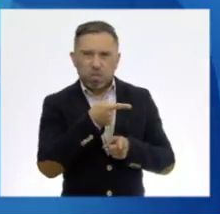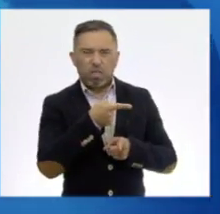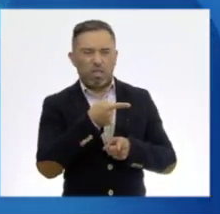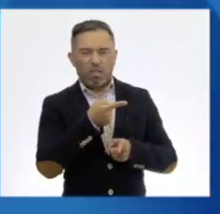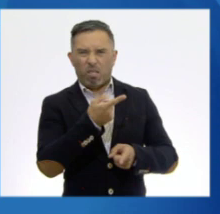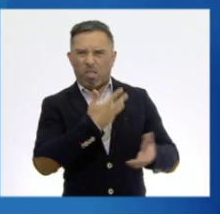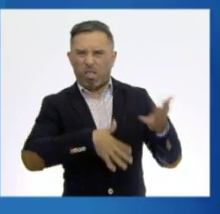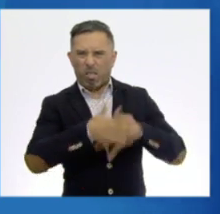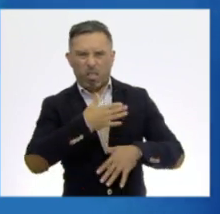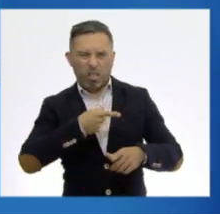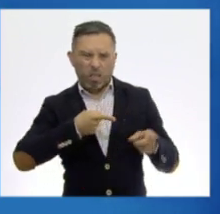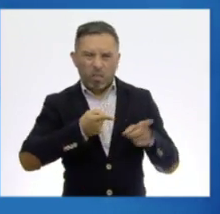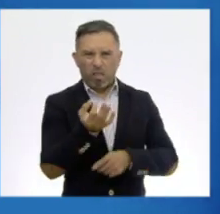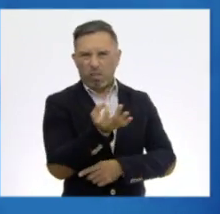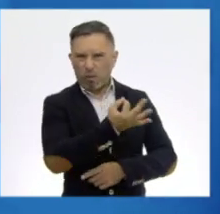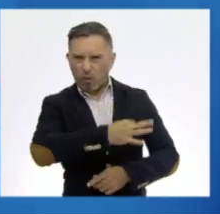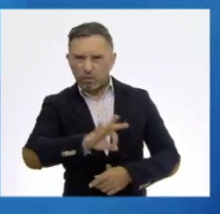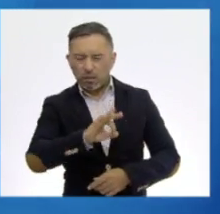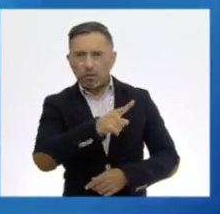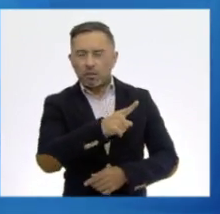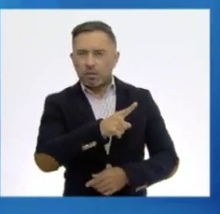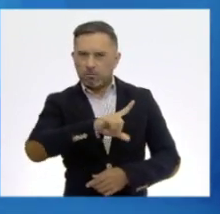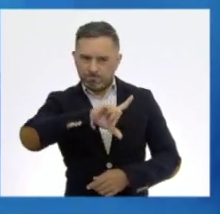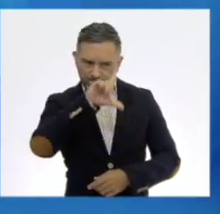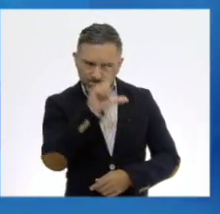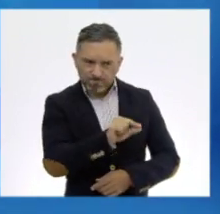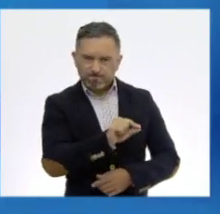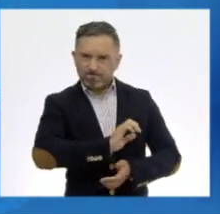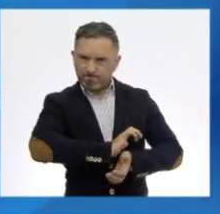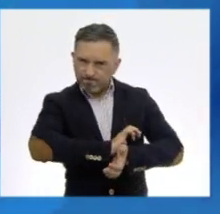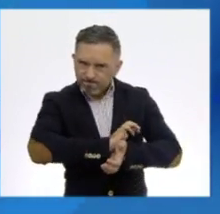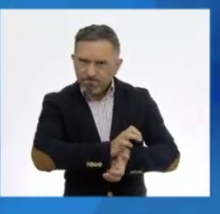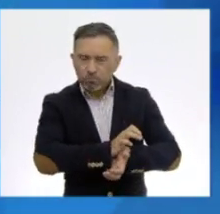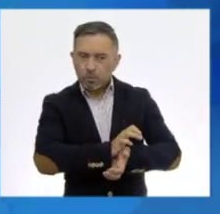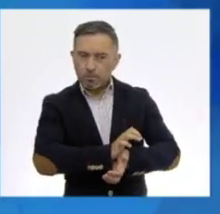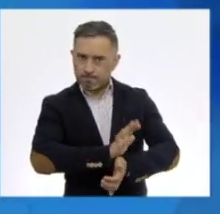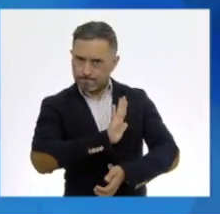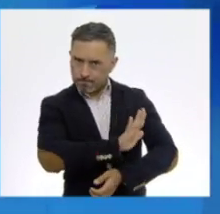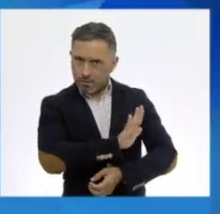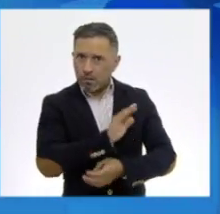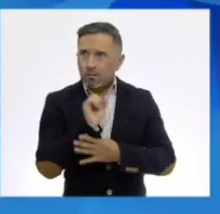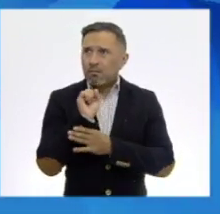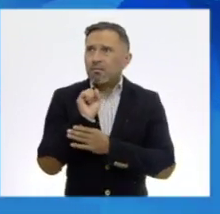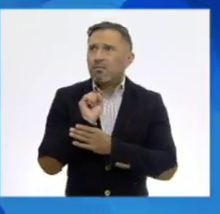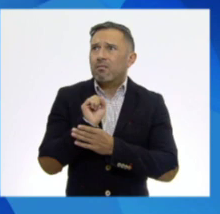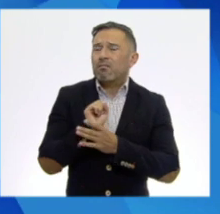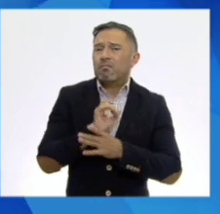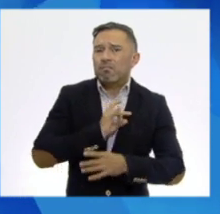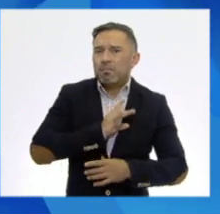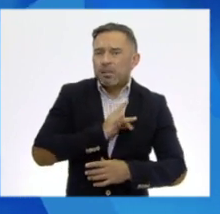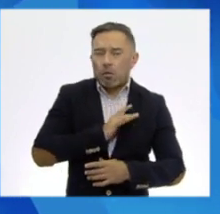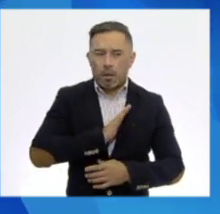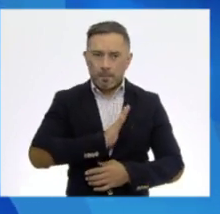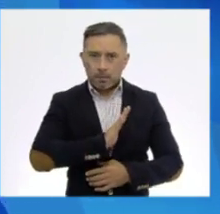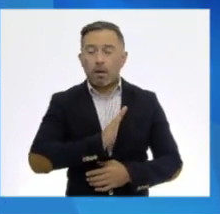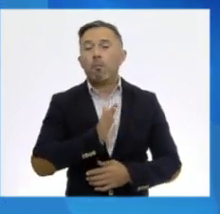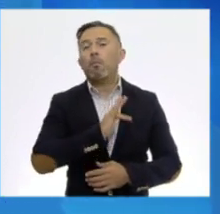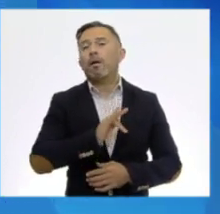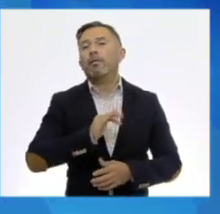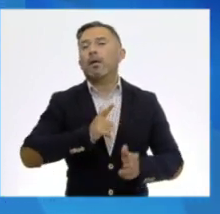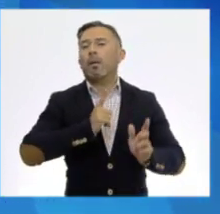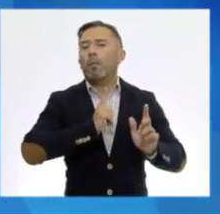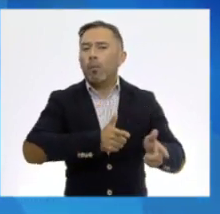humillar, amenazar o intimidar a una compañera o compañero. Esto puede ser en forma de